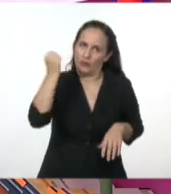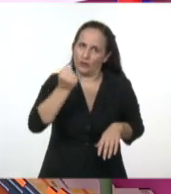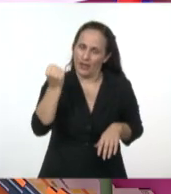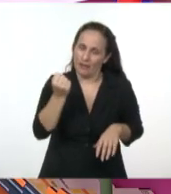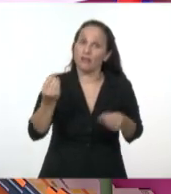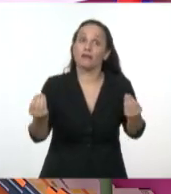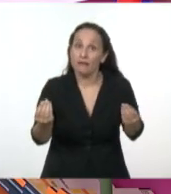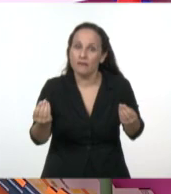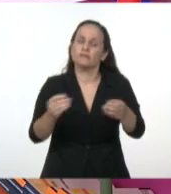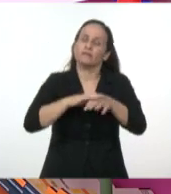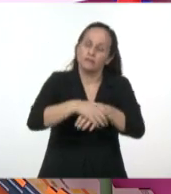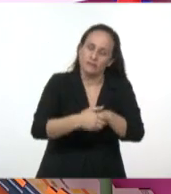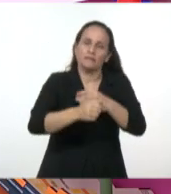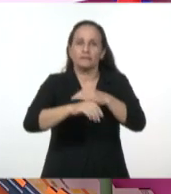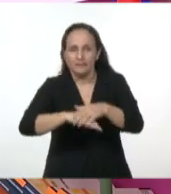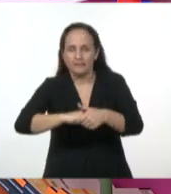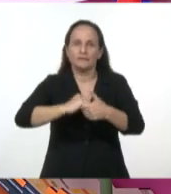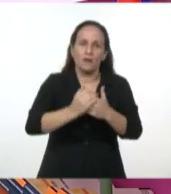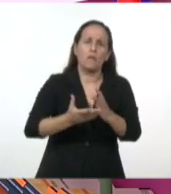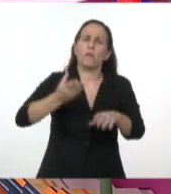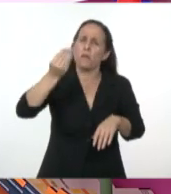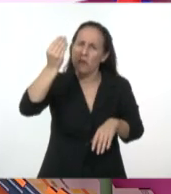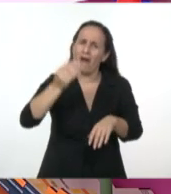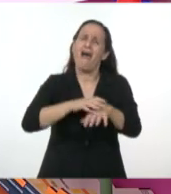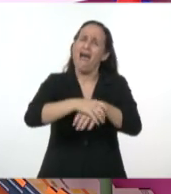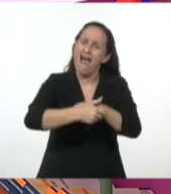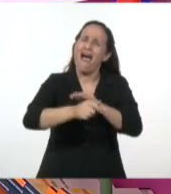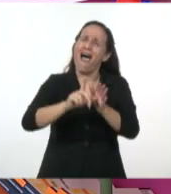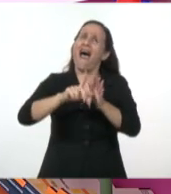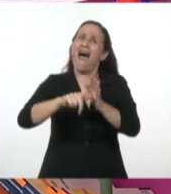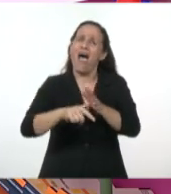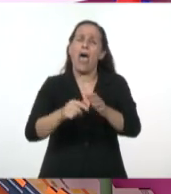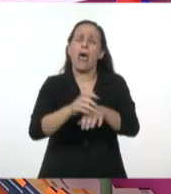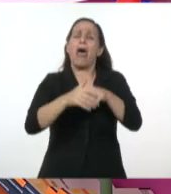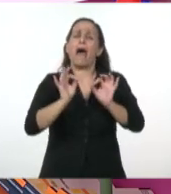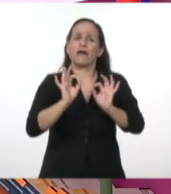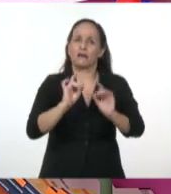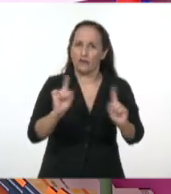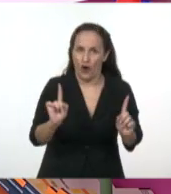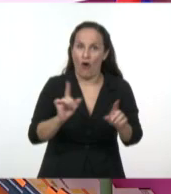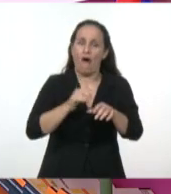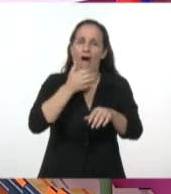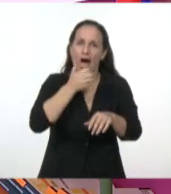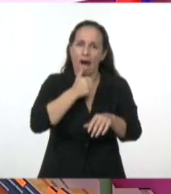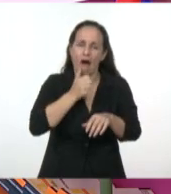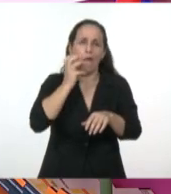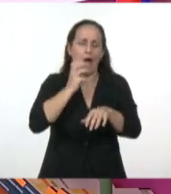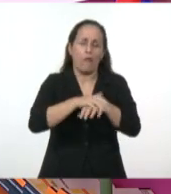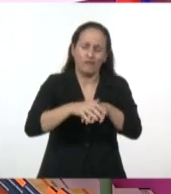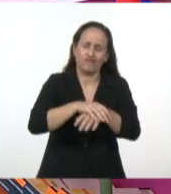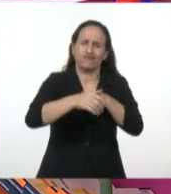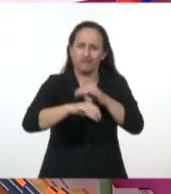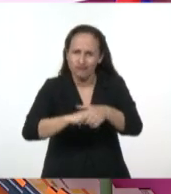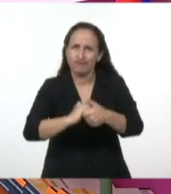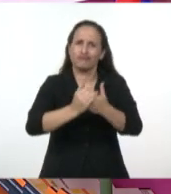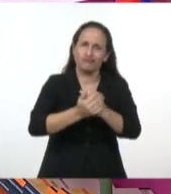las manos varias veces por día con profundidad, ¿eh? No vale un chorrito de agua. No. Agua y jabón y un rato largo para tener